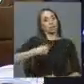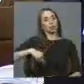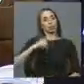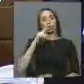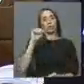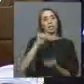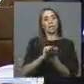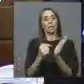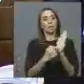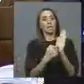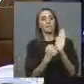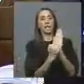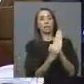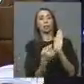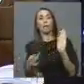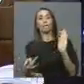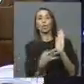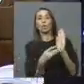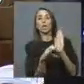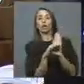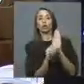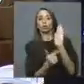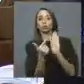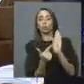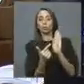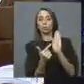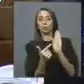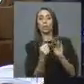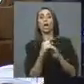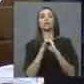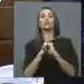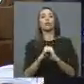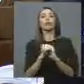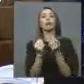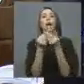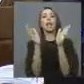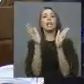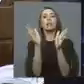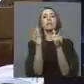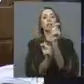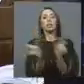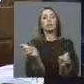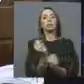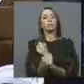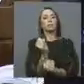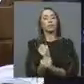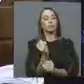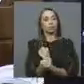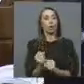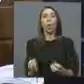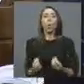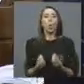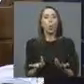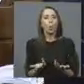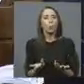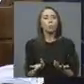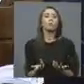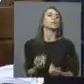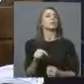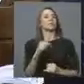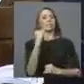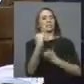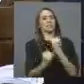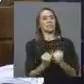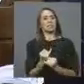constitucionalidad en este aspecto por ir en contra del ejercicio de la libertad de los trabajadores. ¿Cómo puede ser que en pleno